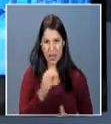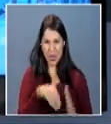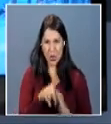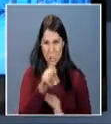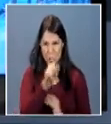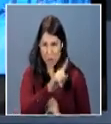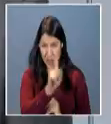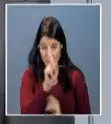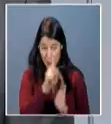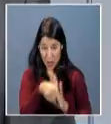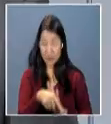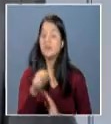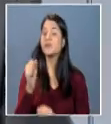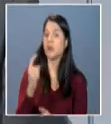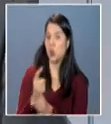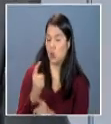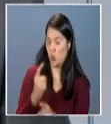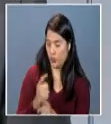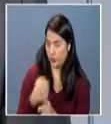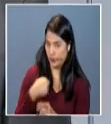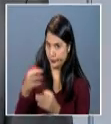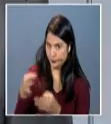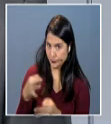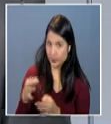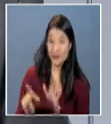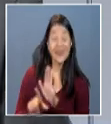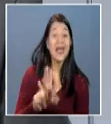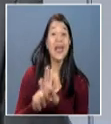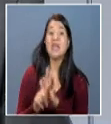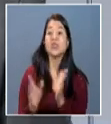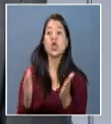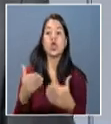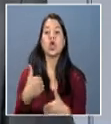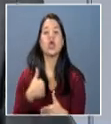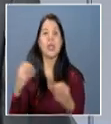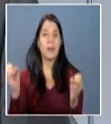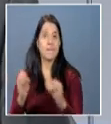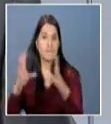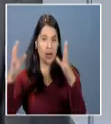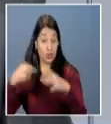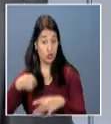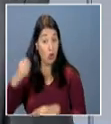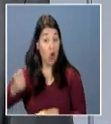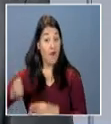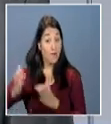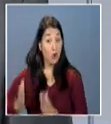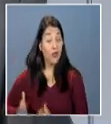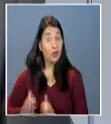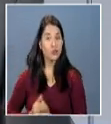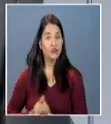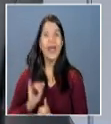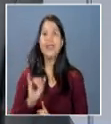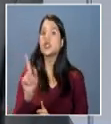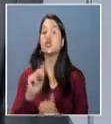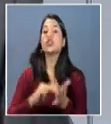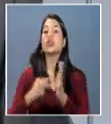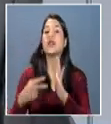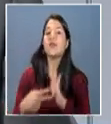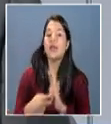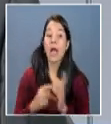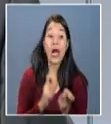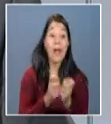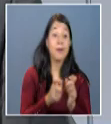hora. Correcto. Ahí lo que pasa es lo siguiente, las leyes no tienen efectos mágicos, y yo soy abogado. Es decir, esto no significa que porque usted cambie una